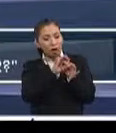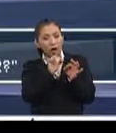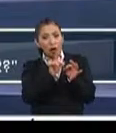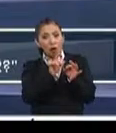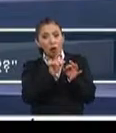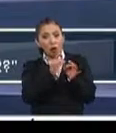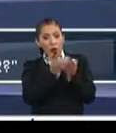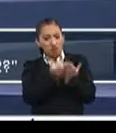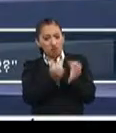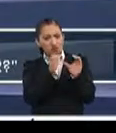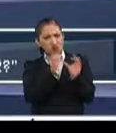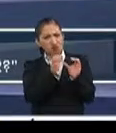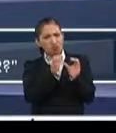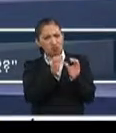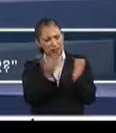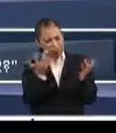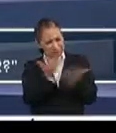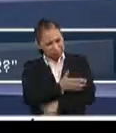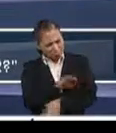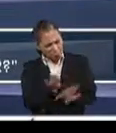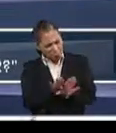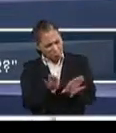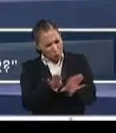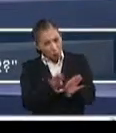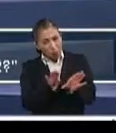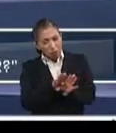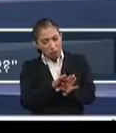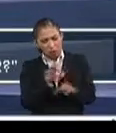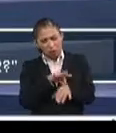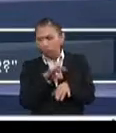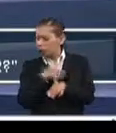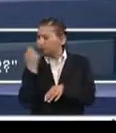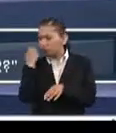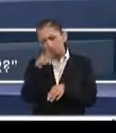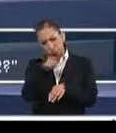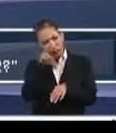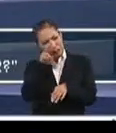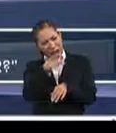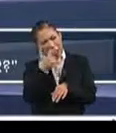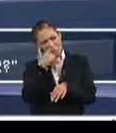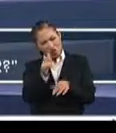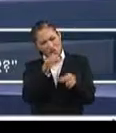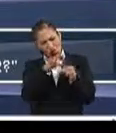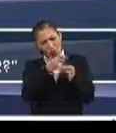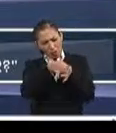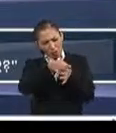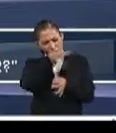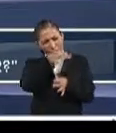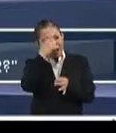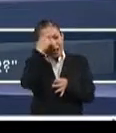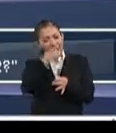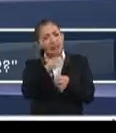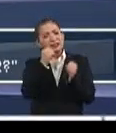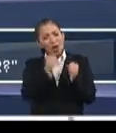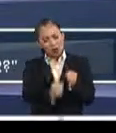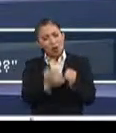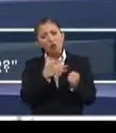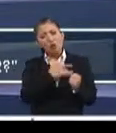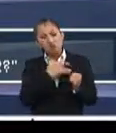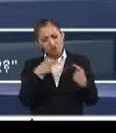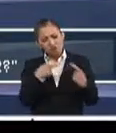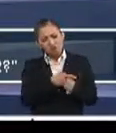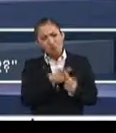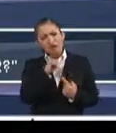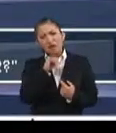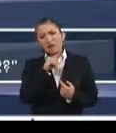una vasija, y bueno, los médicos lo que hacen es relacionarlo. Al principio pensaban, no, es un